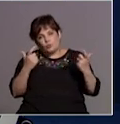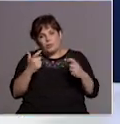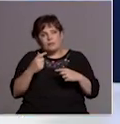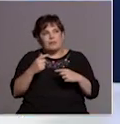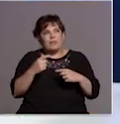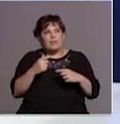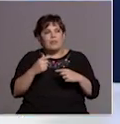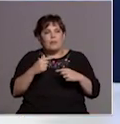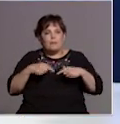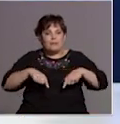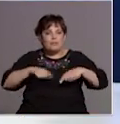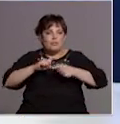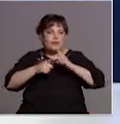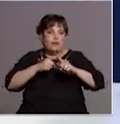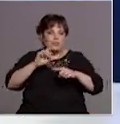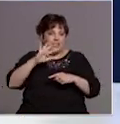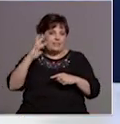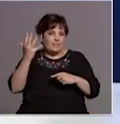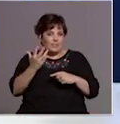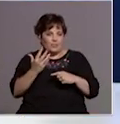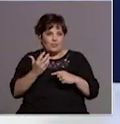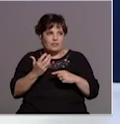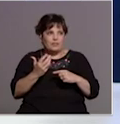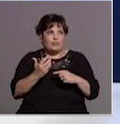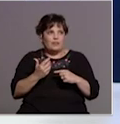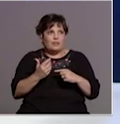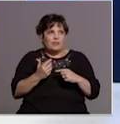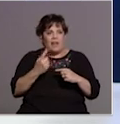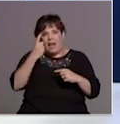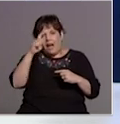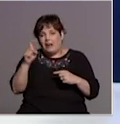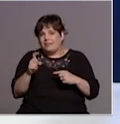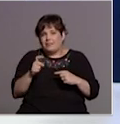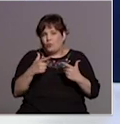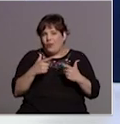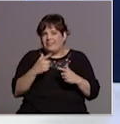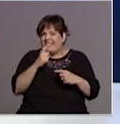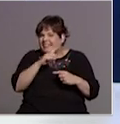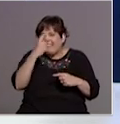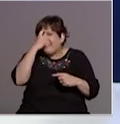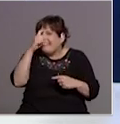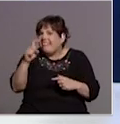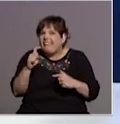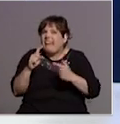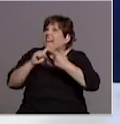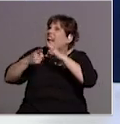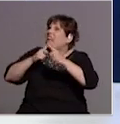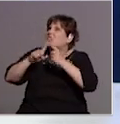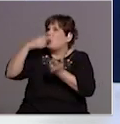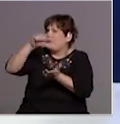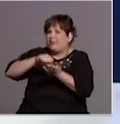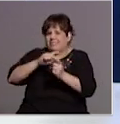británicos fue canciller ministro de relaciones exteriores y alguien que no tenía ninguna trayectoria en el mundo diplomático